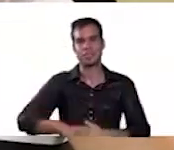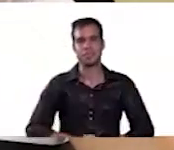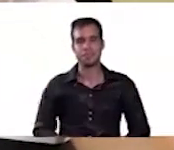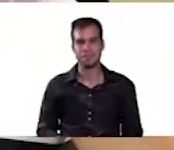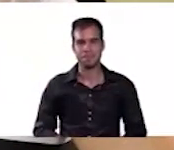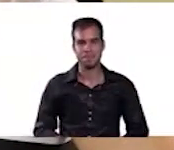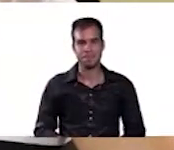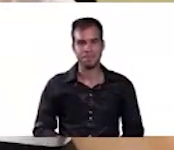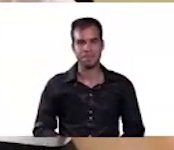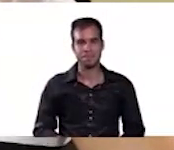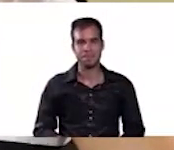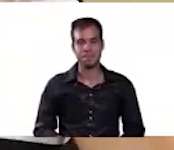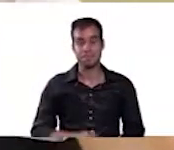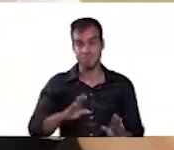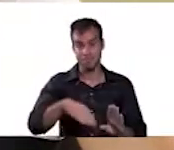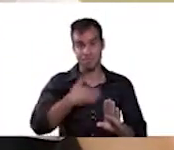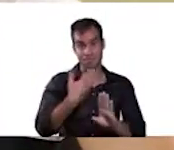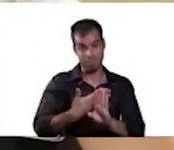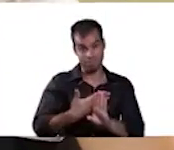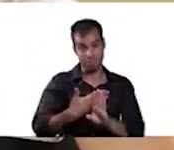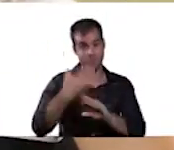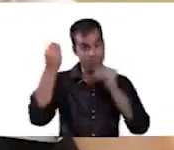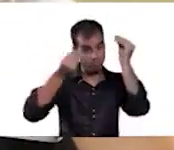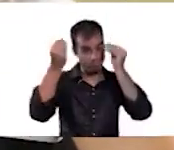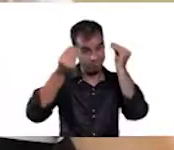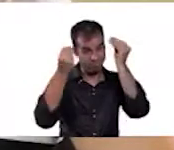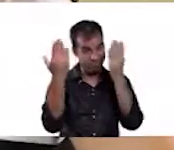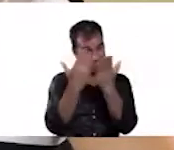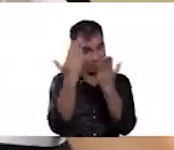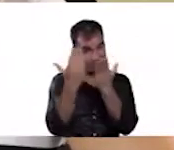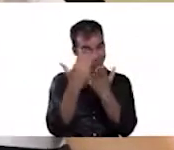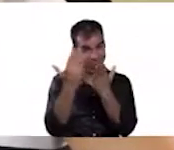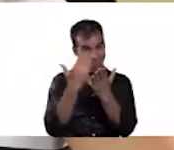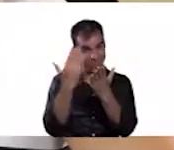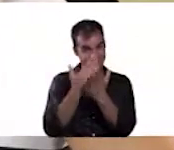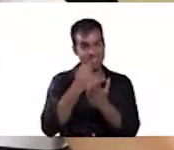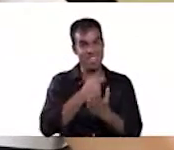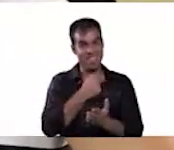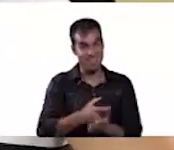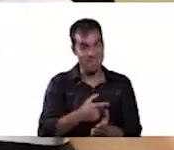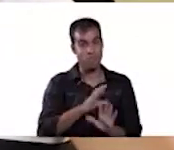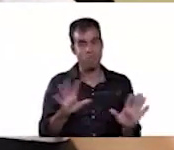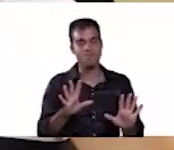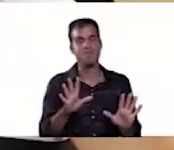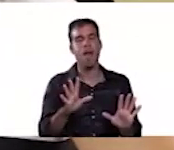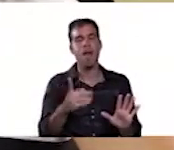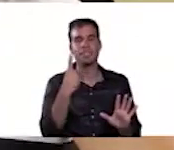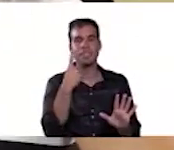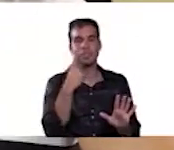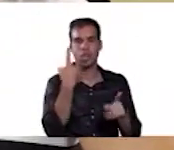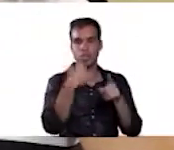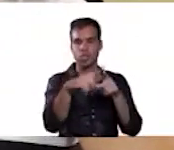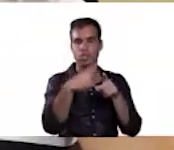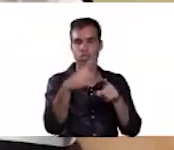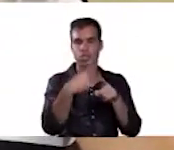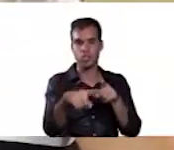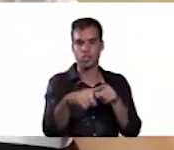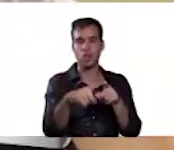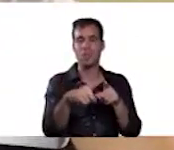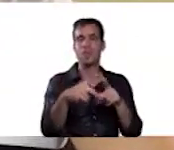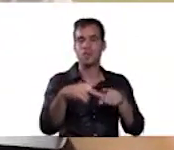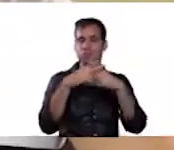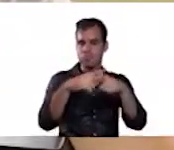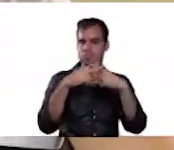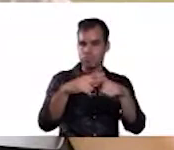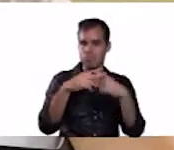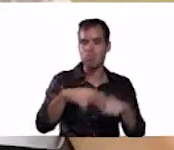165. Después que analicen cada uno de esos ejemplos, ya van a estar en condiciones de resolver